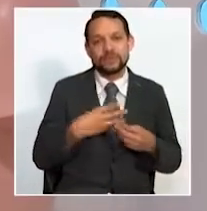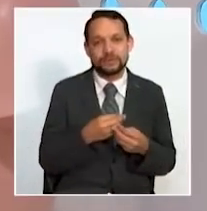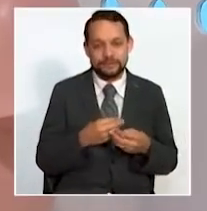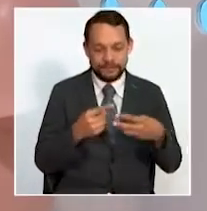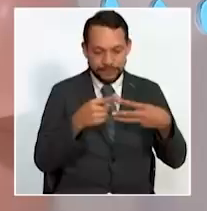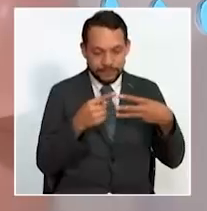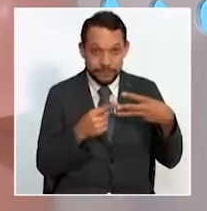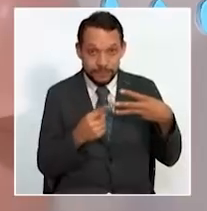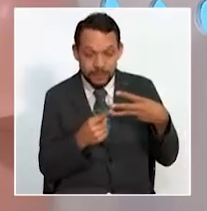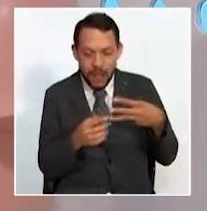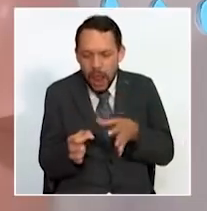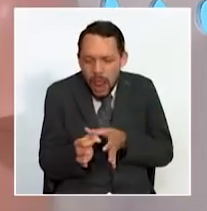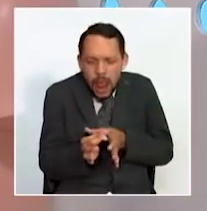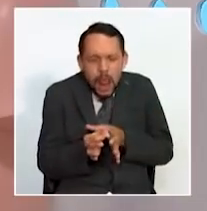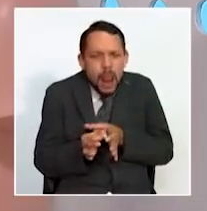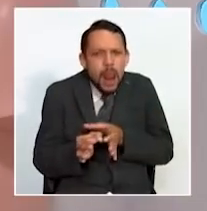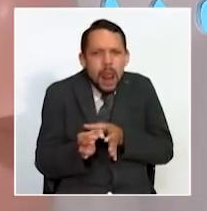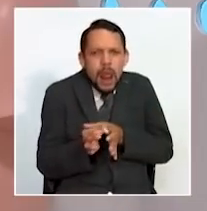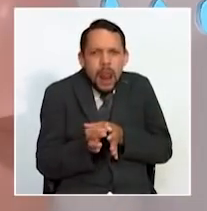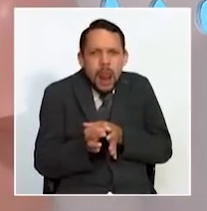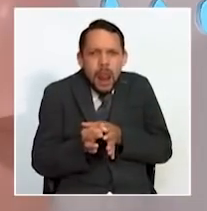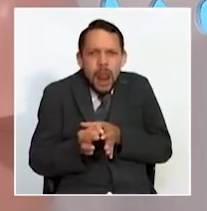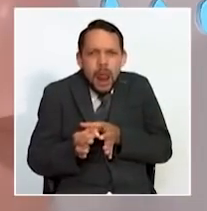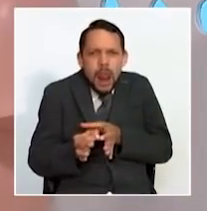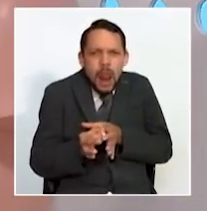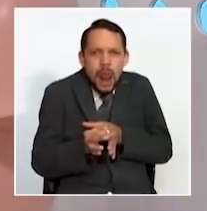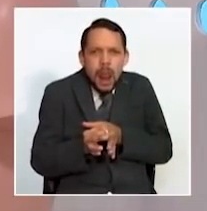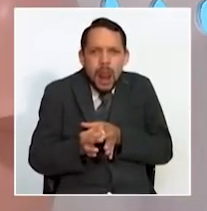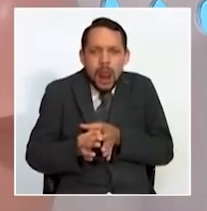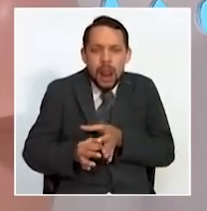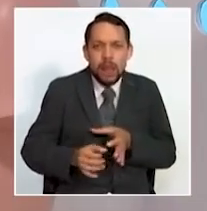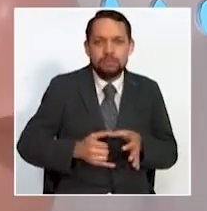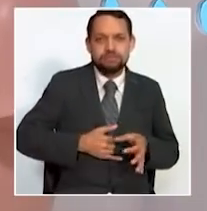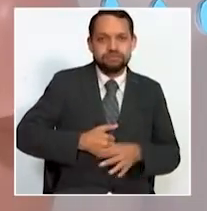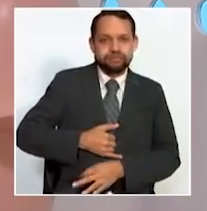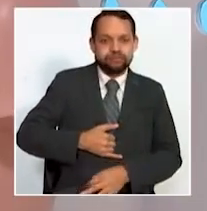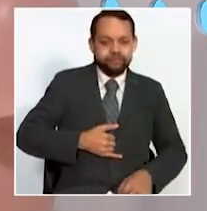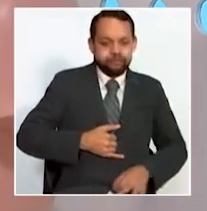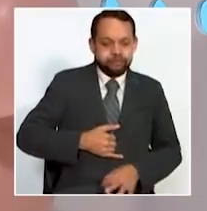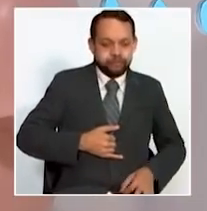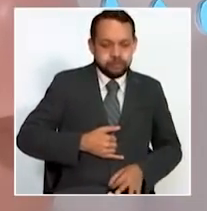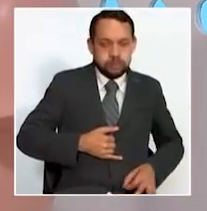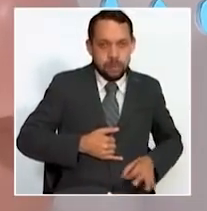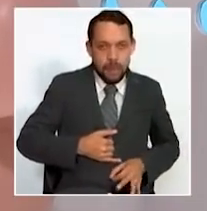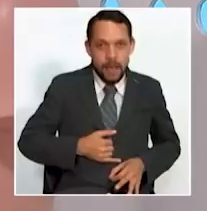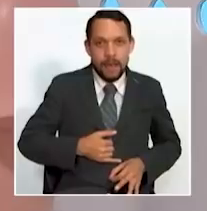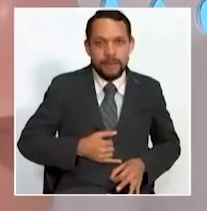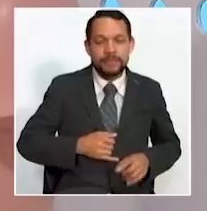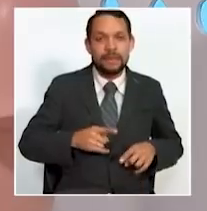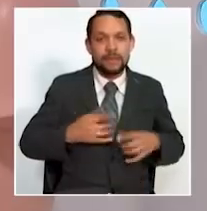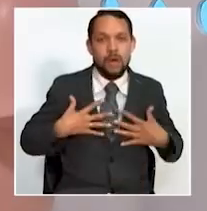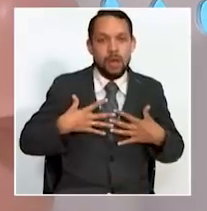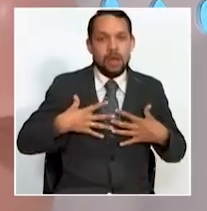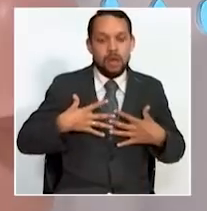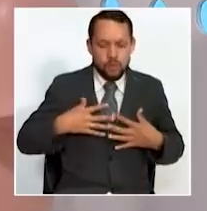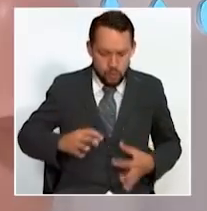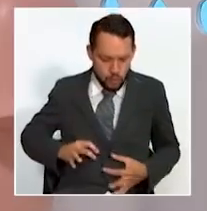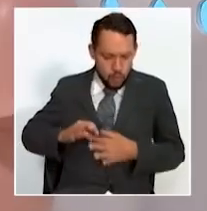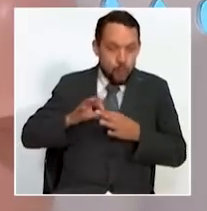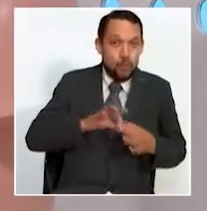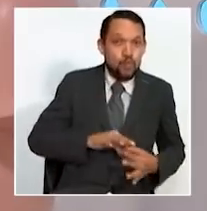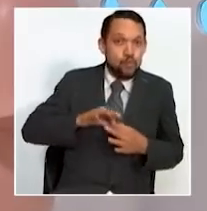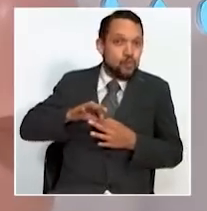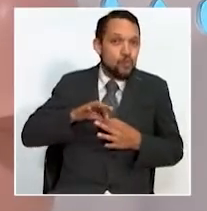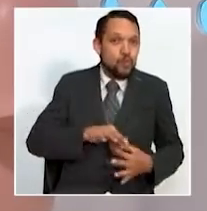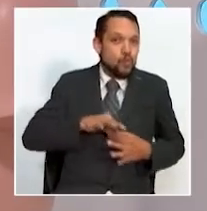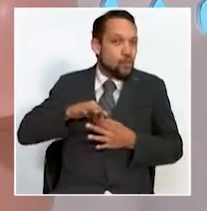Y resulta que cuando nace el intestino, a los 21 días nace el pulmón. Por eso son 2 órganos hermanitos. En el